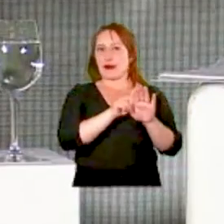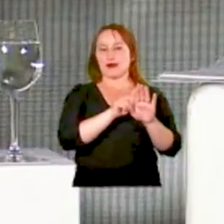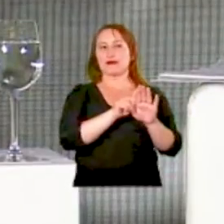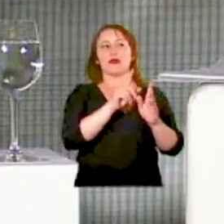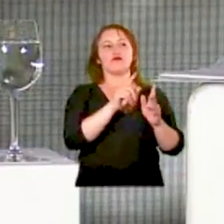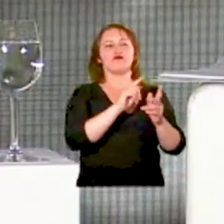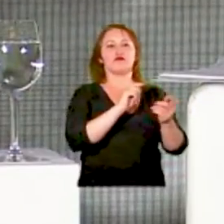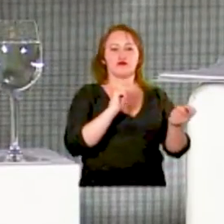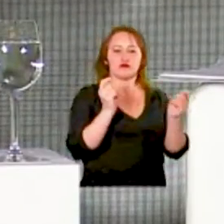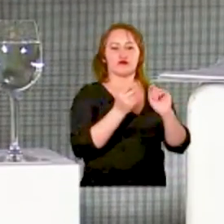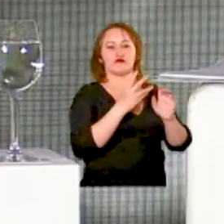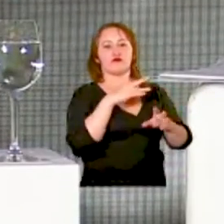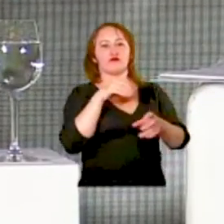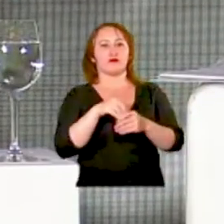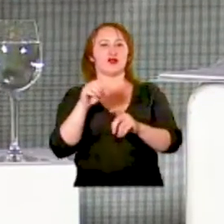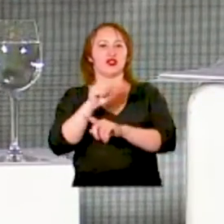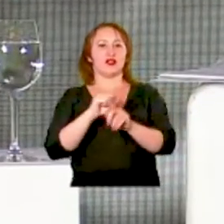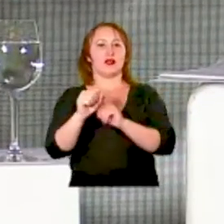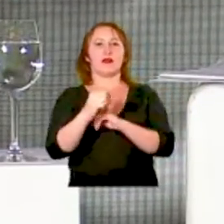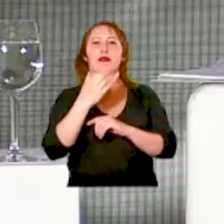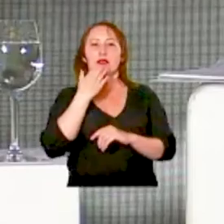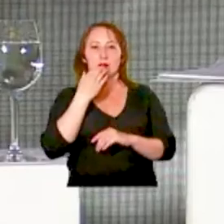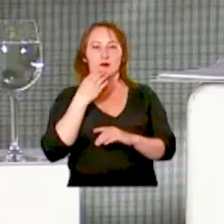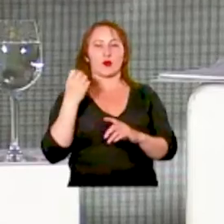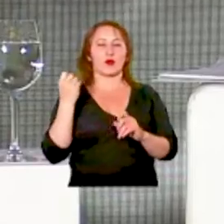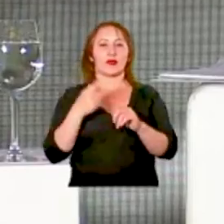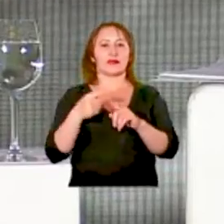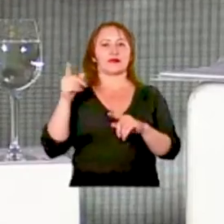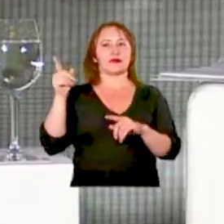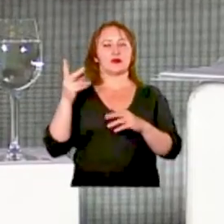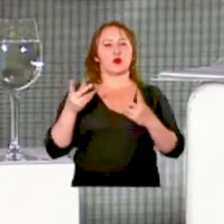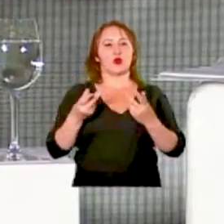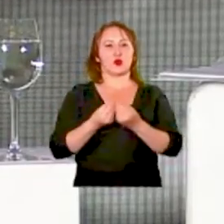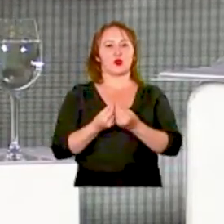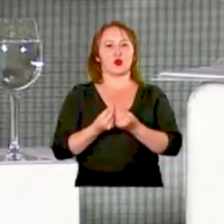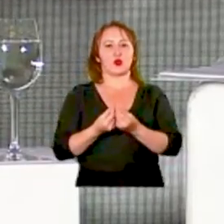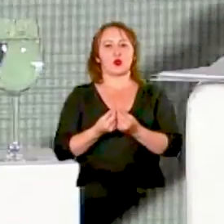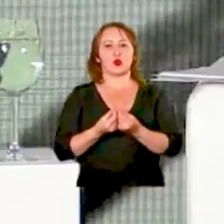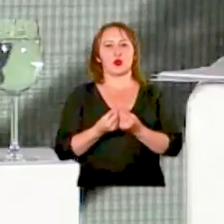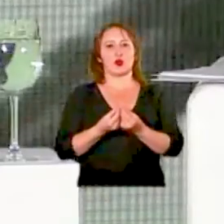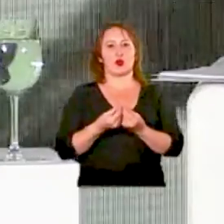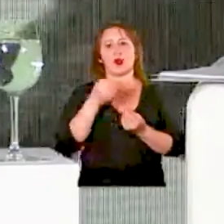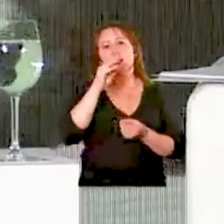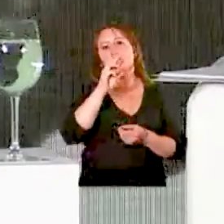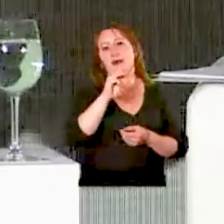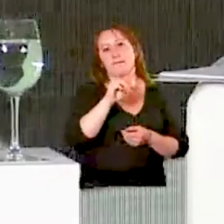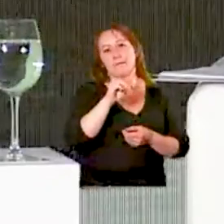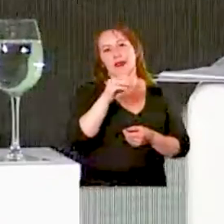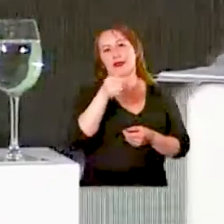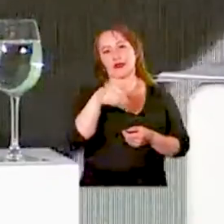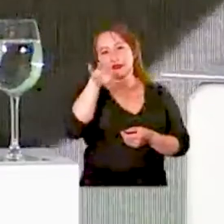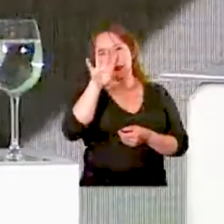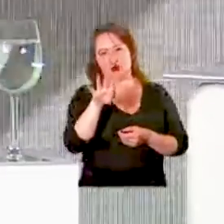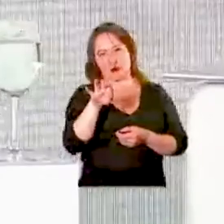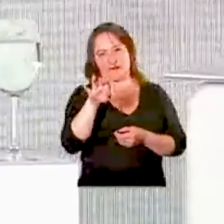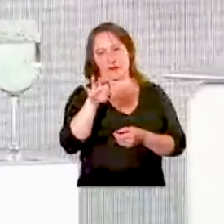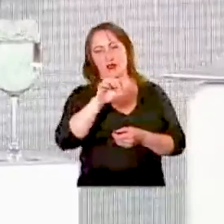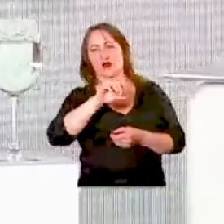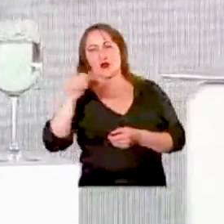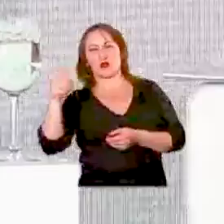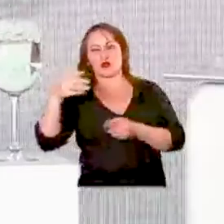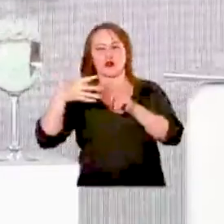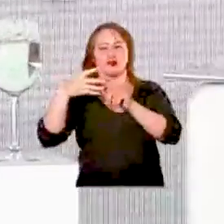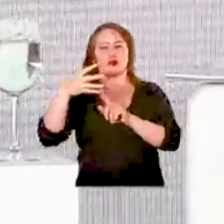legalidad, como por ejemplo fue en ese momento el grupo M-19 y otros cuatro partidos